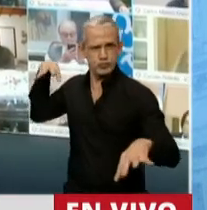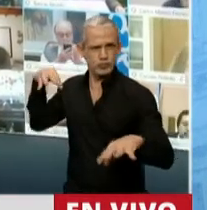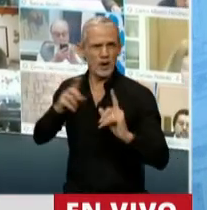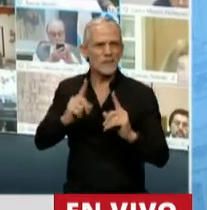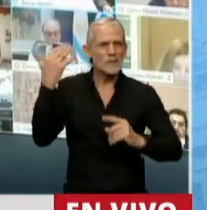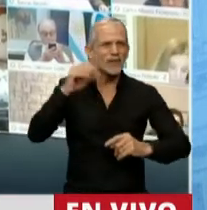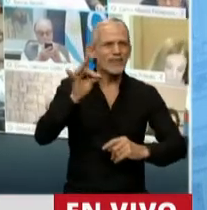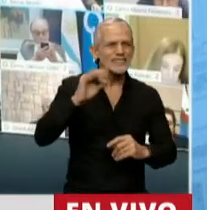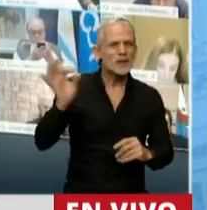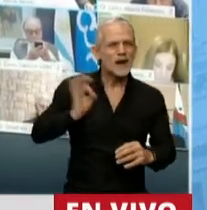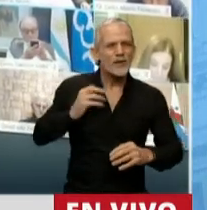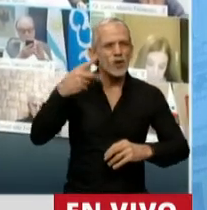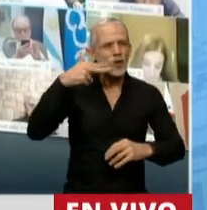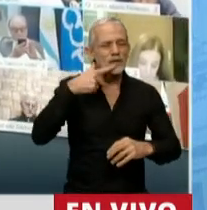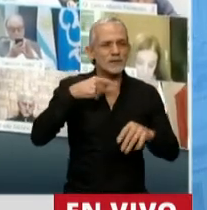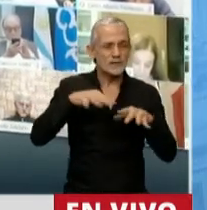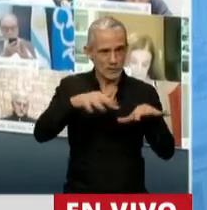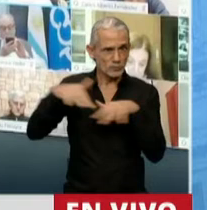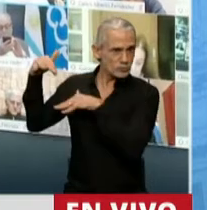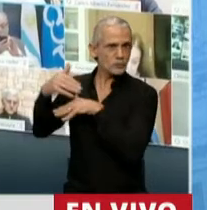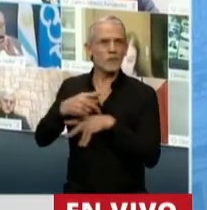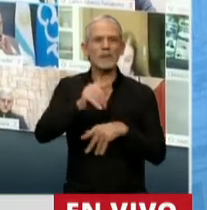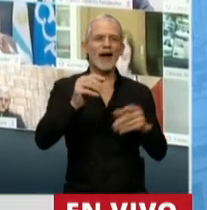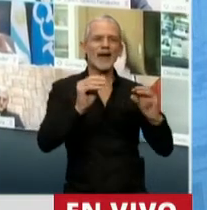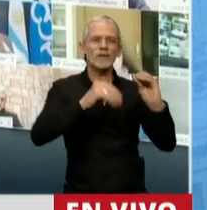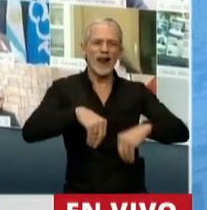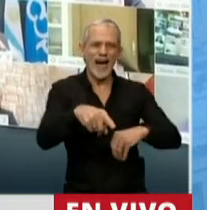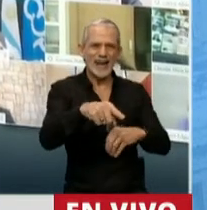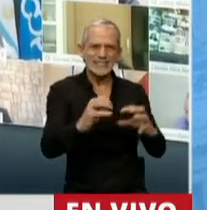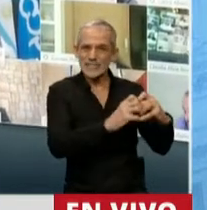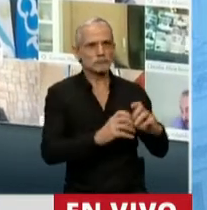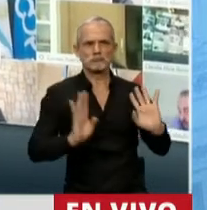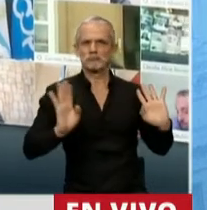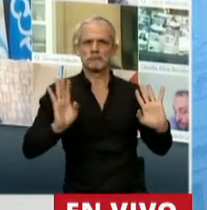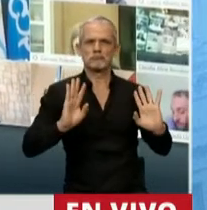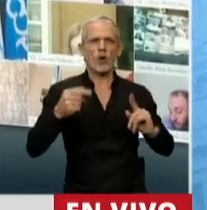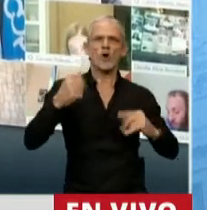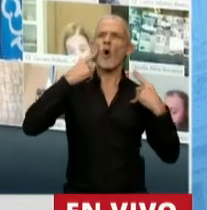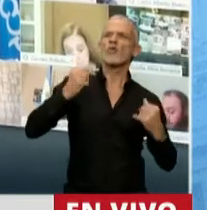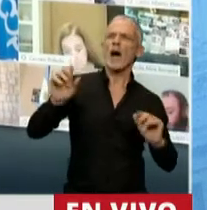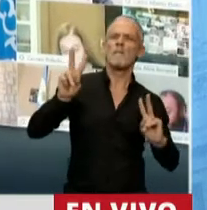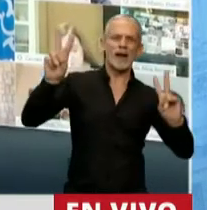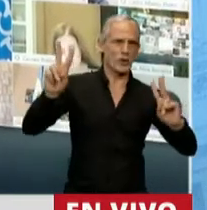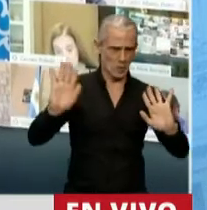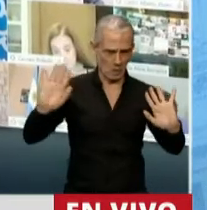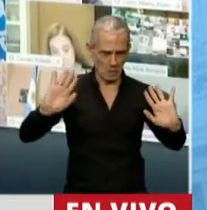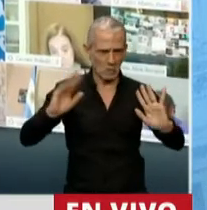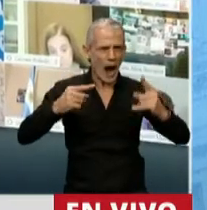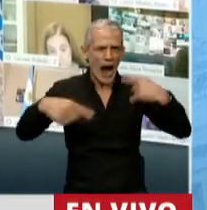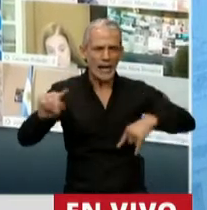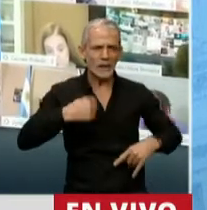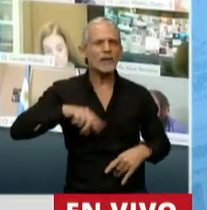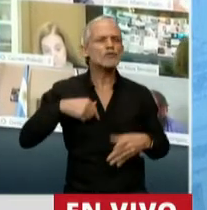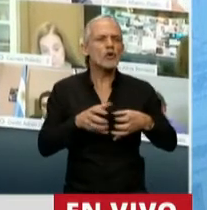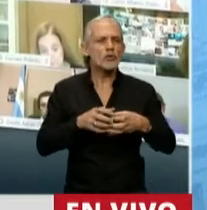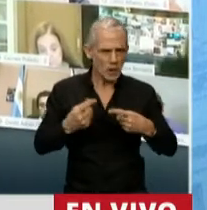del 2017 o incitando a la violencia y a la toma del Congreso y hablando de que ese era un día peronista. Muy por el contrario, nos van a